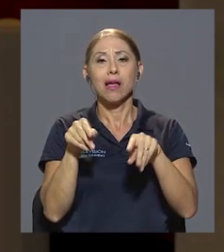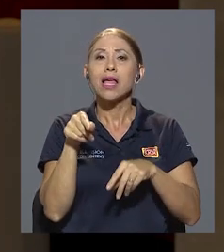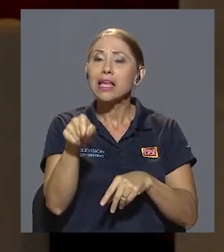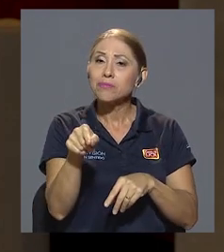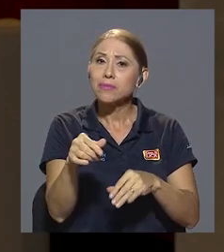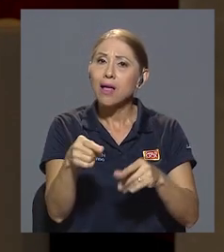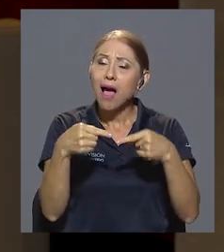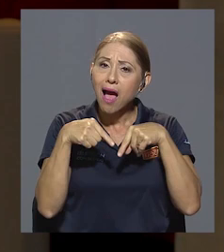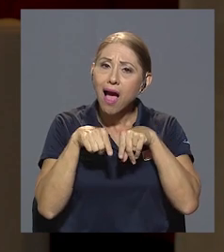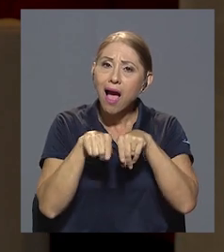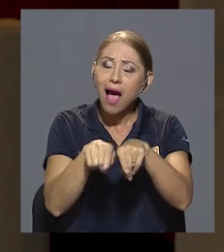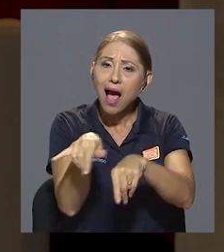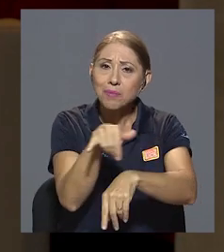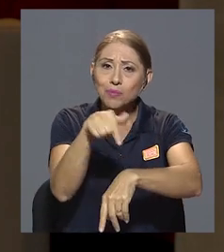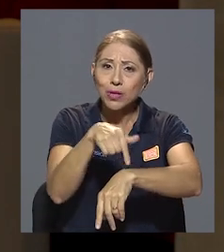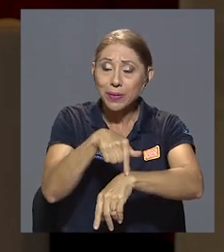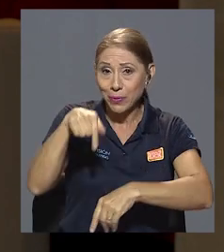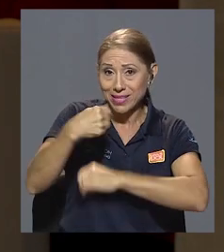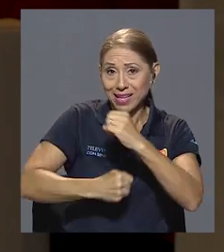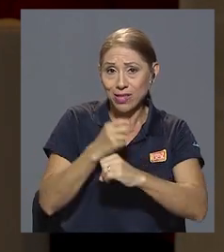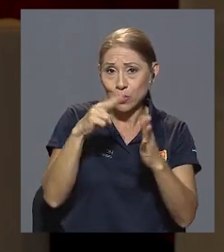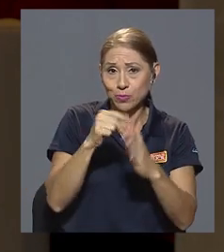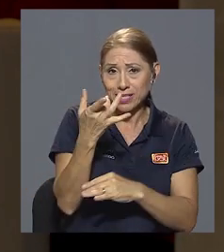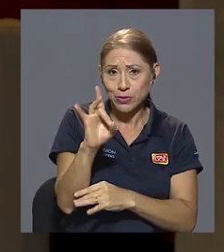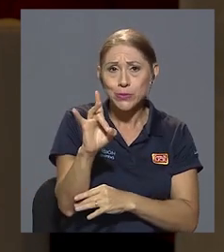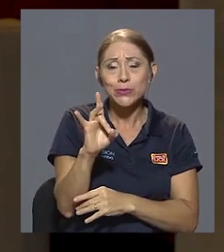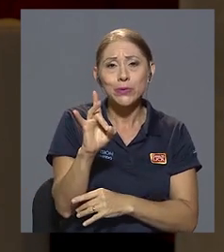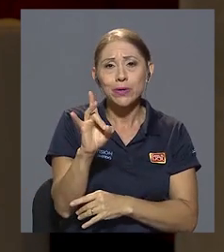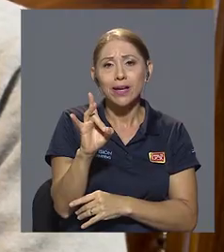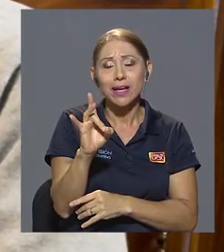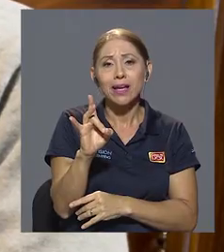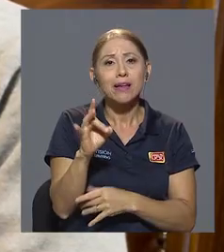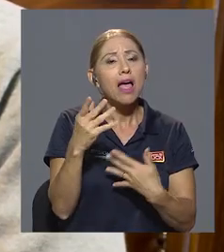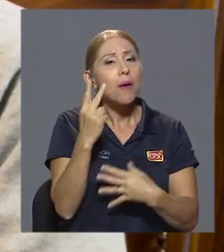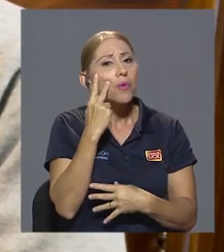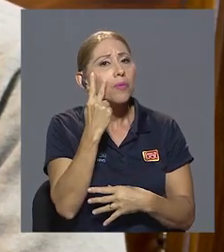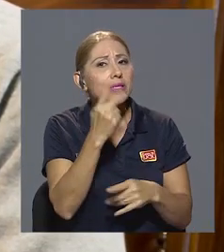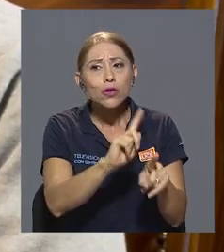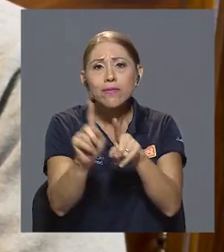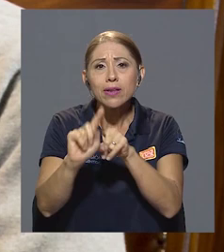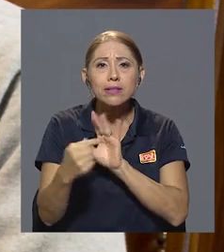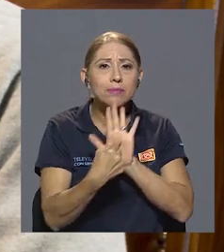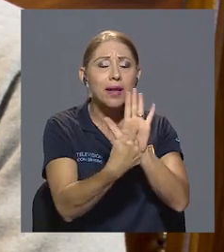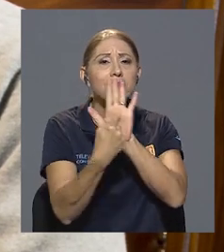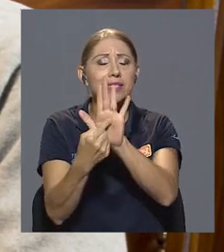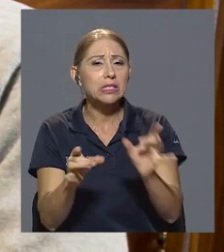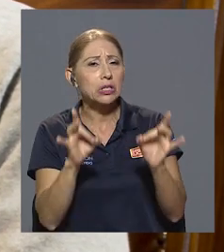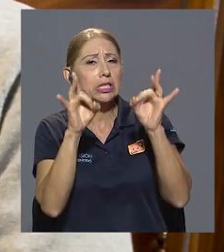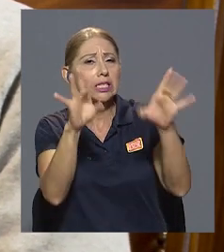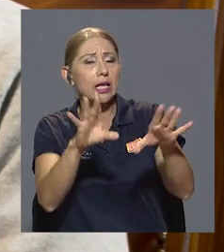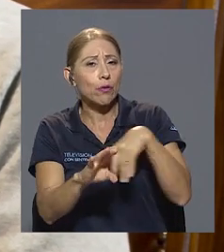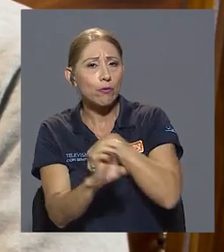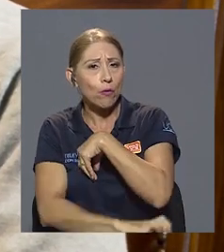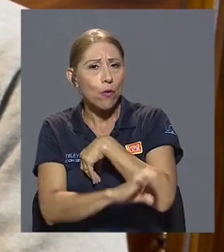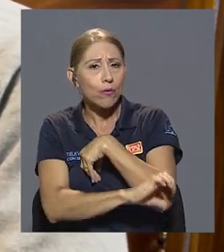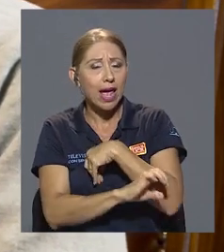sugerente es que al mismo tiempo que en este año 2018 hemos tenido manifestaciones de xenofobia de